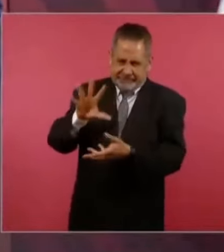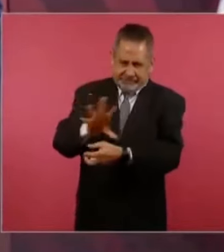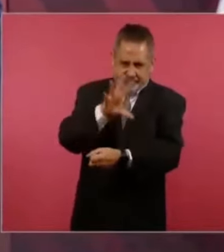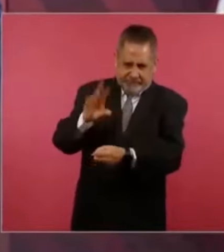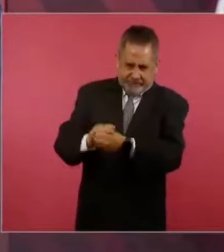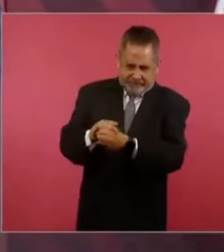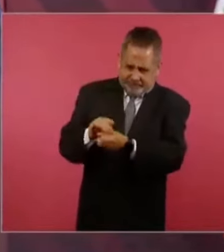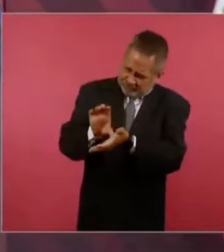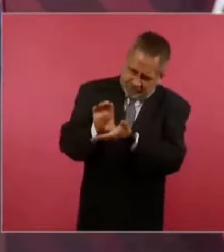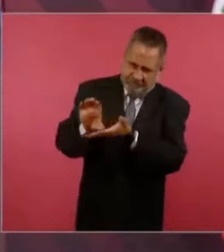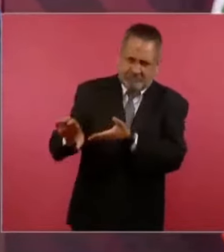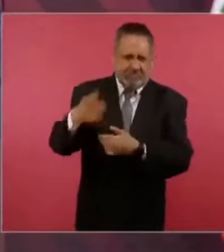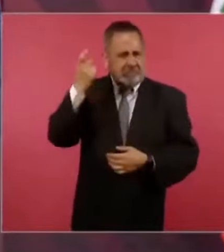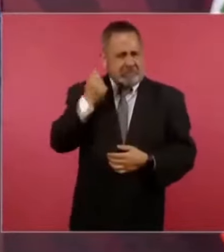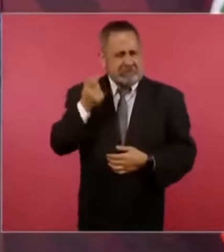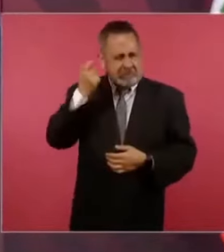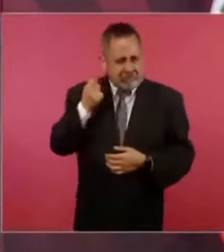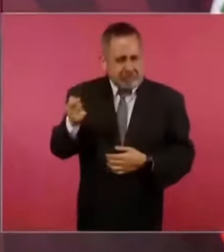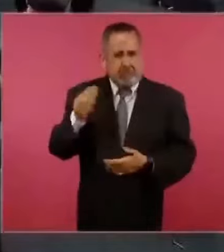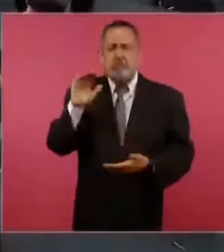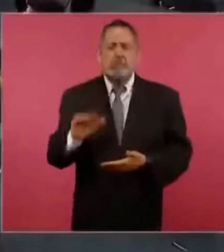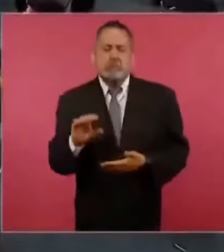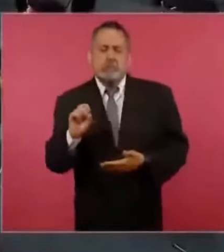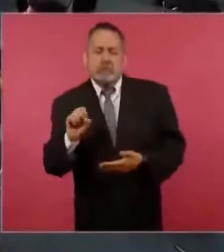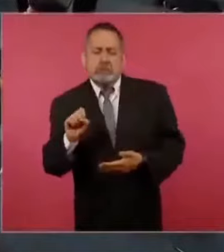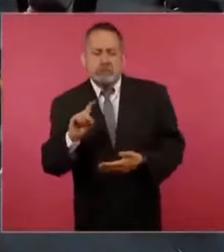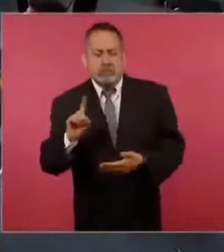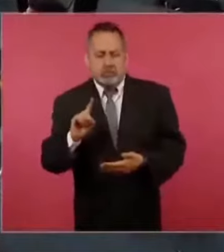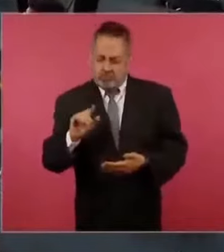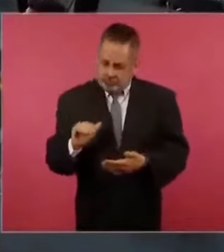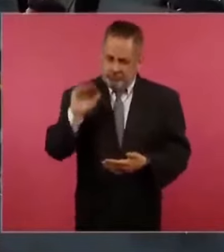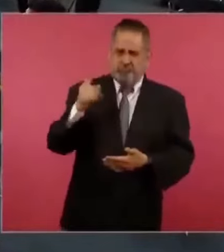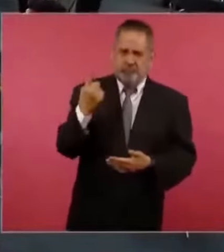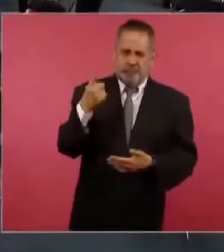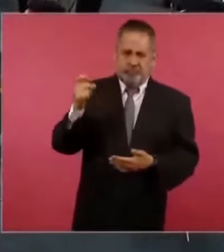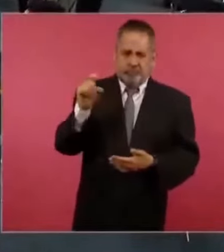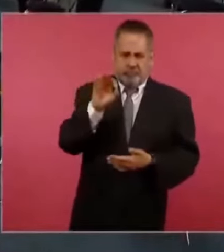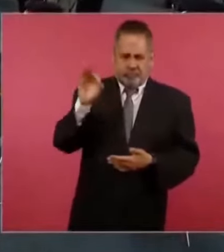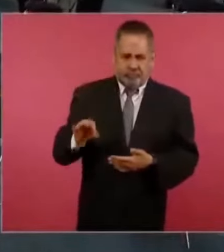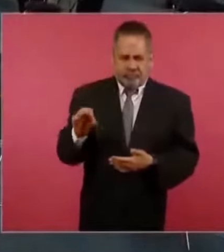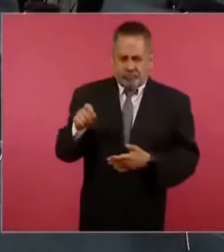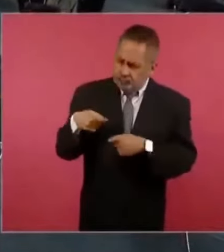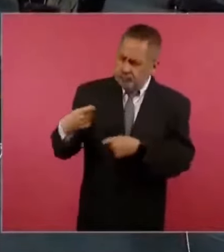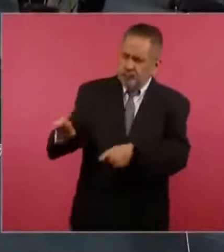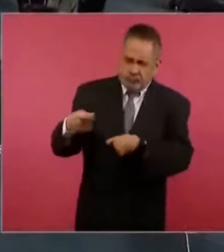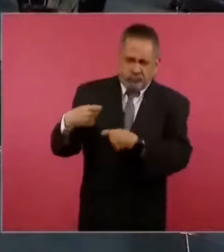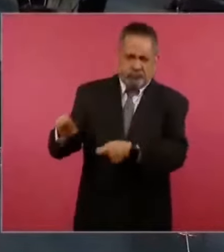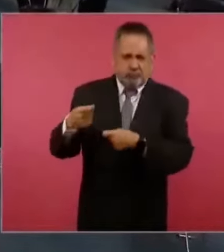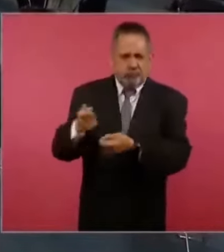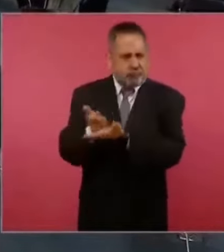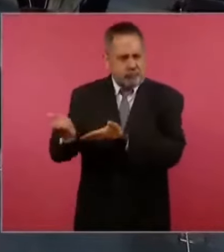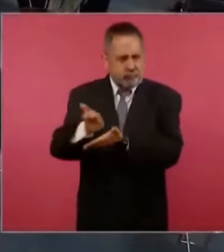100% no es el 60 es el 100 y ese monto